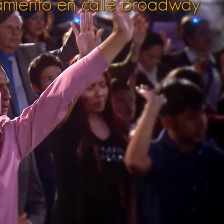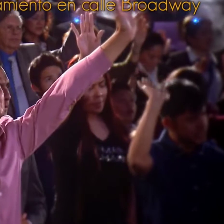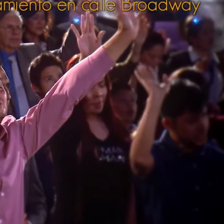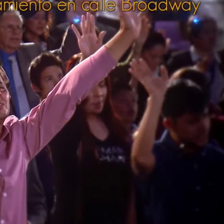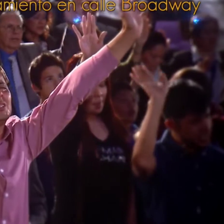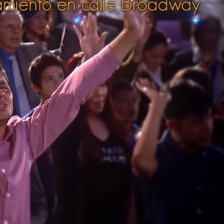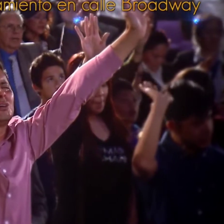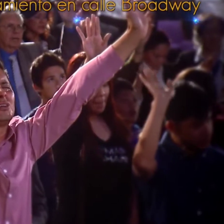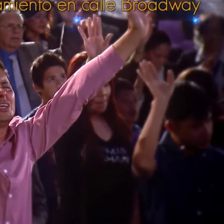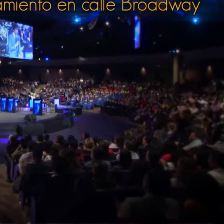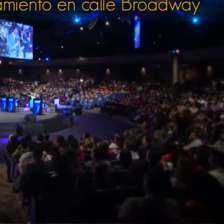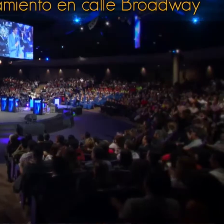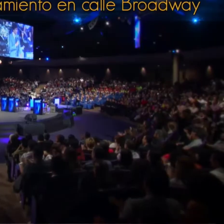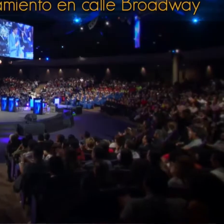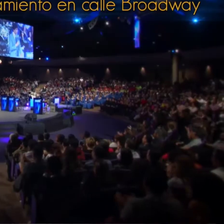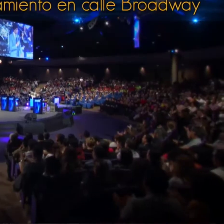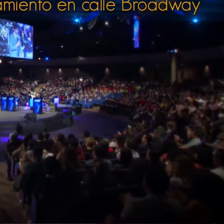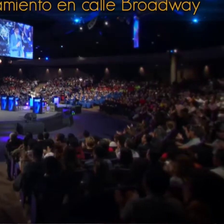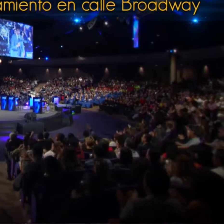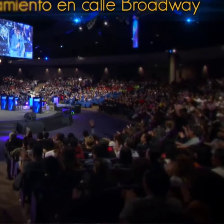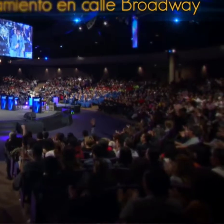avivamiento en calle